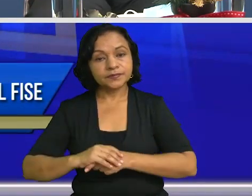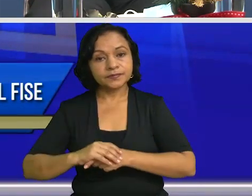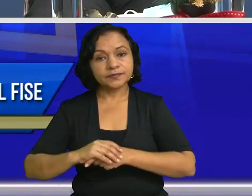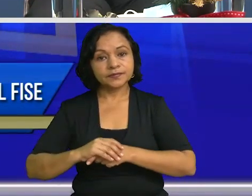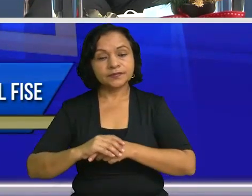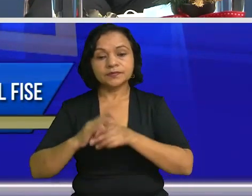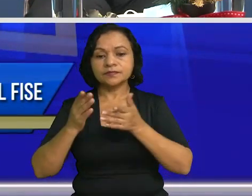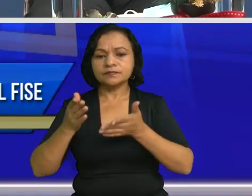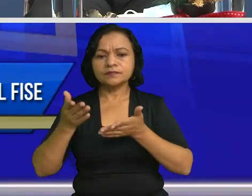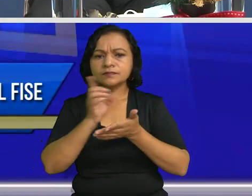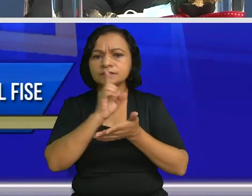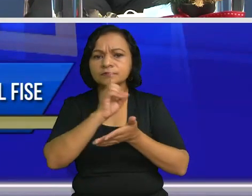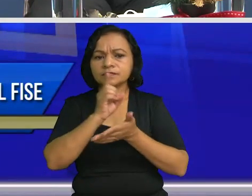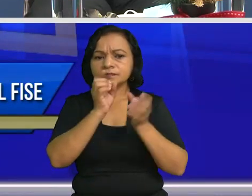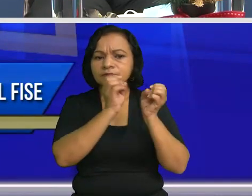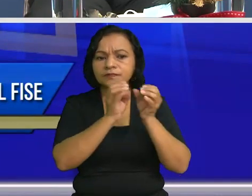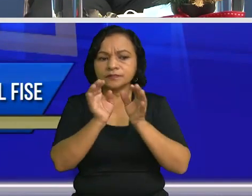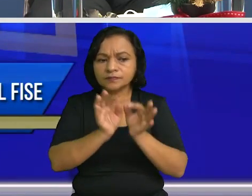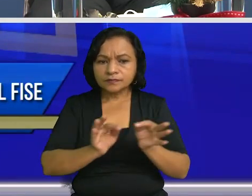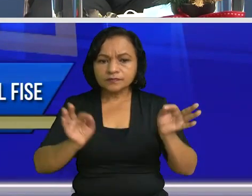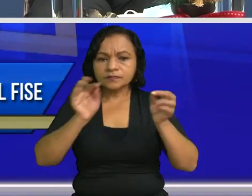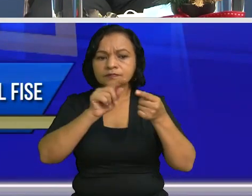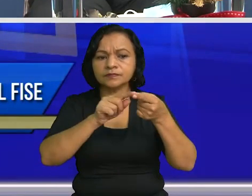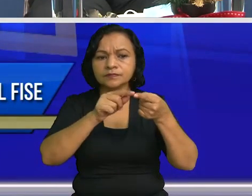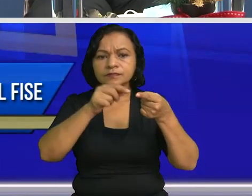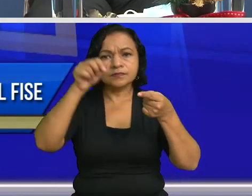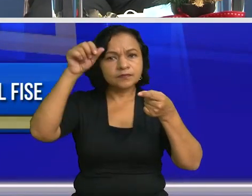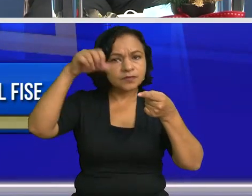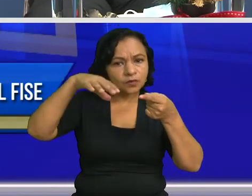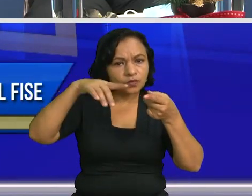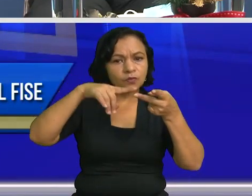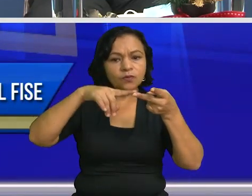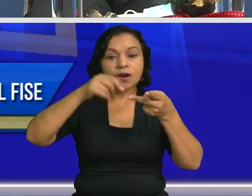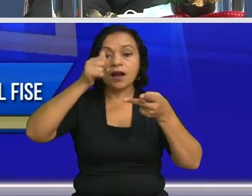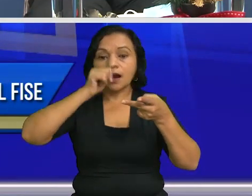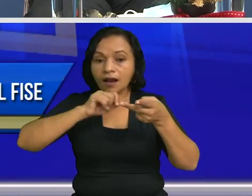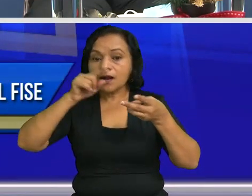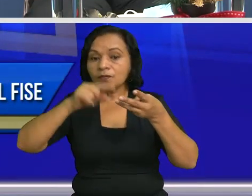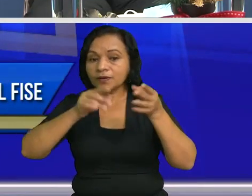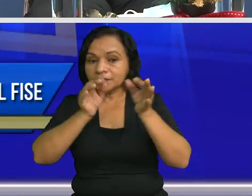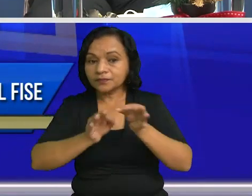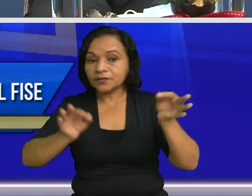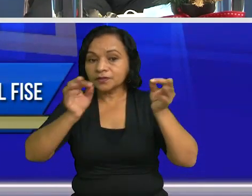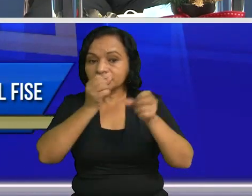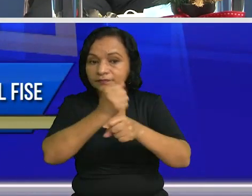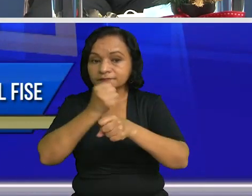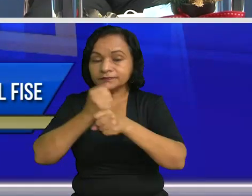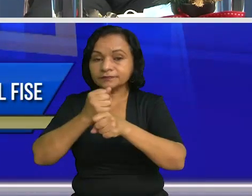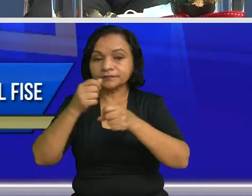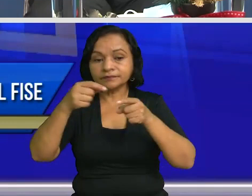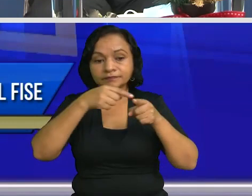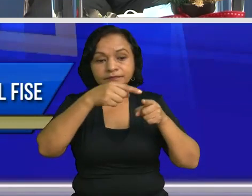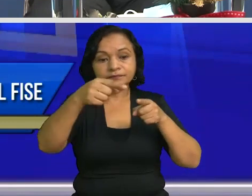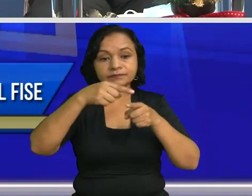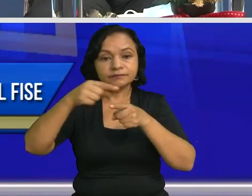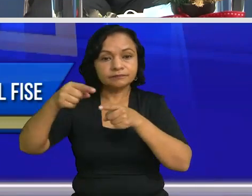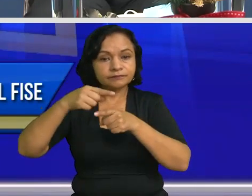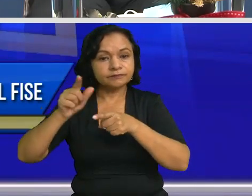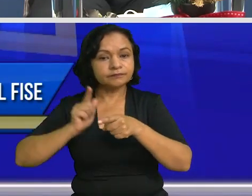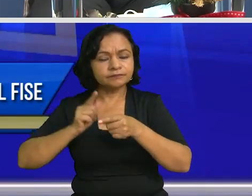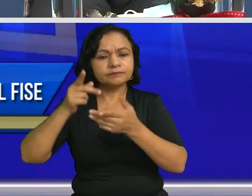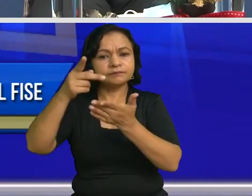colocan en un orden de prioridad y ahí nosotros por ejemplo ya este año logramos que cada uno de los municipios tenga al menos un